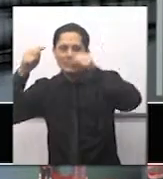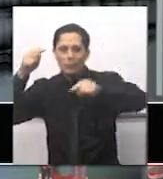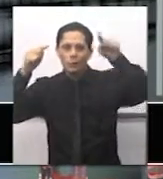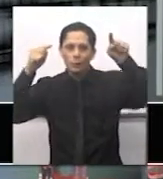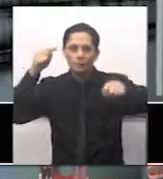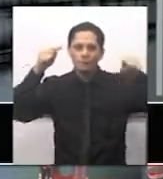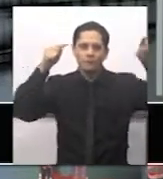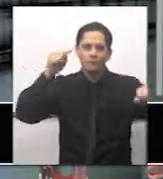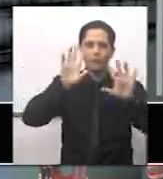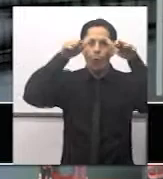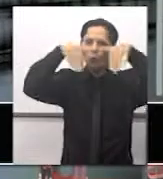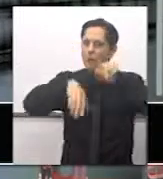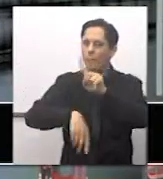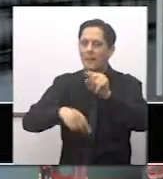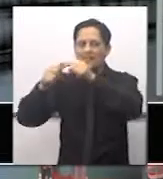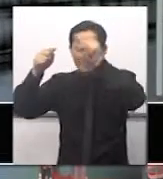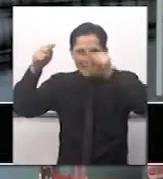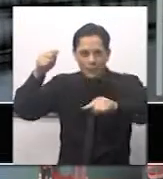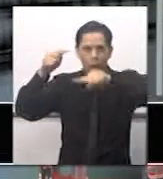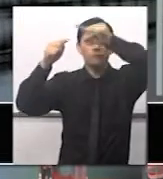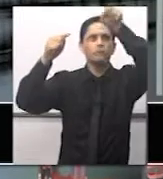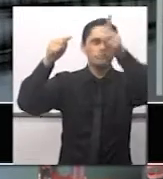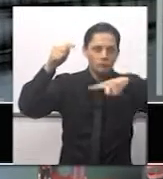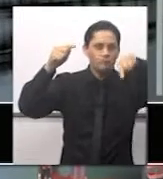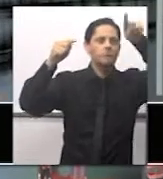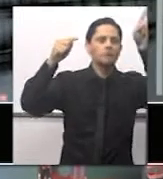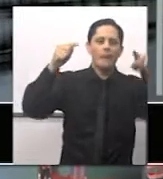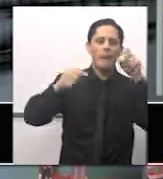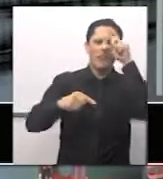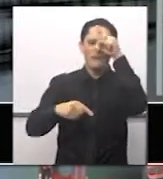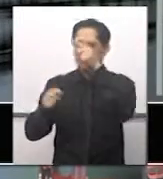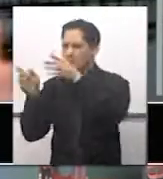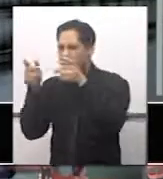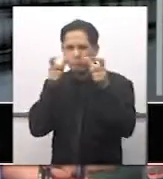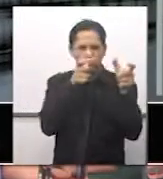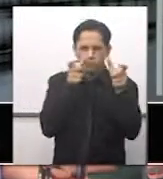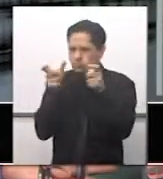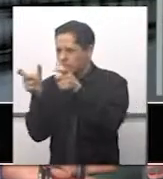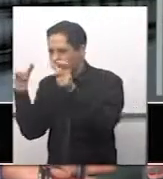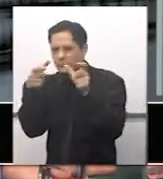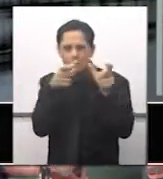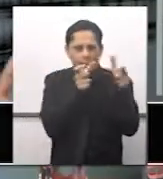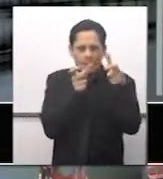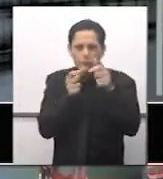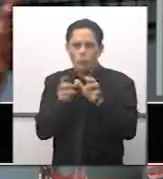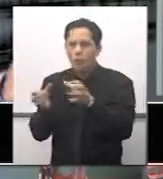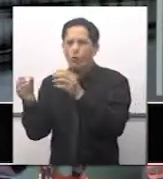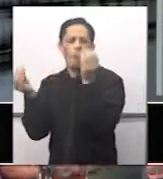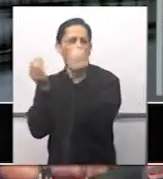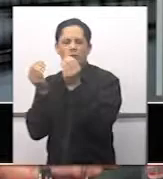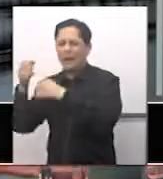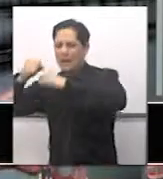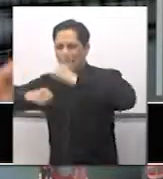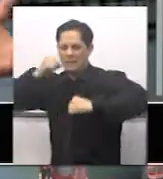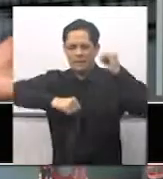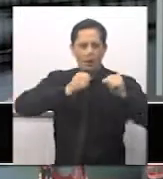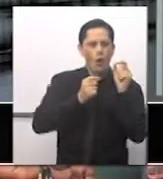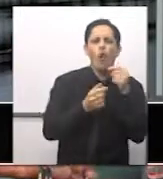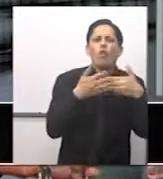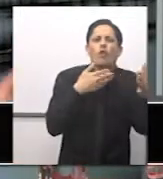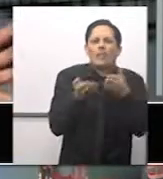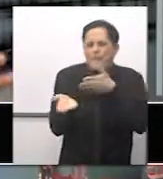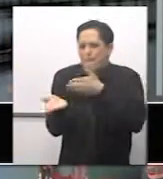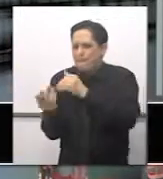periodos, episodios, bajan, suben y son muy difíciles de controlar, y además cuando es un conjunto de empresas es muy difícil saber cuál es la